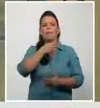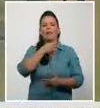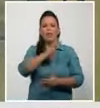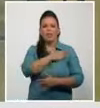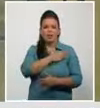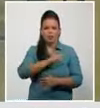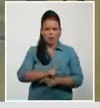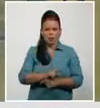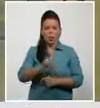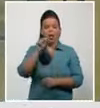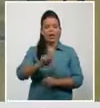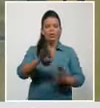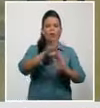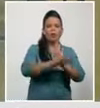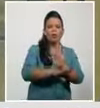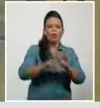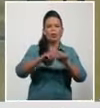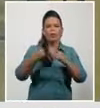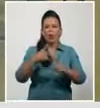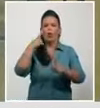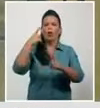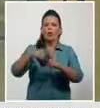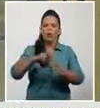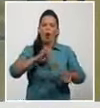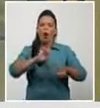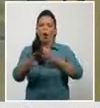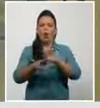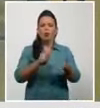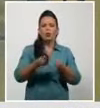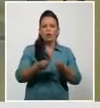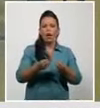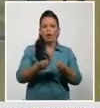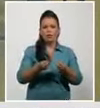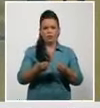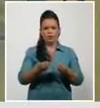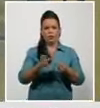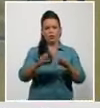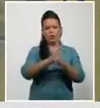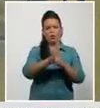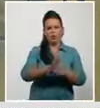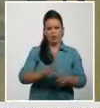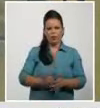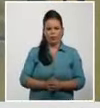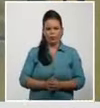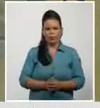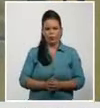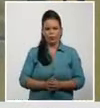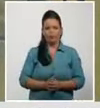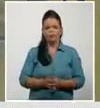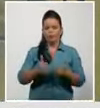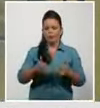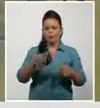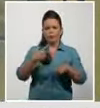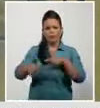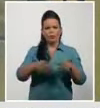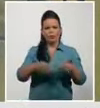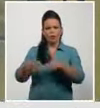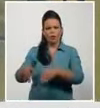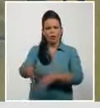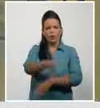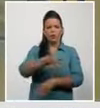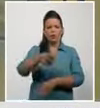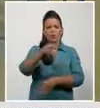una expansión del virus hacia los demás territorios de nuestra provincia. Con respecto a los los municipios de Manuel Tames y El Salvador, que están en la